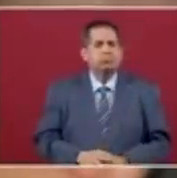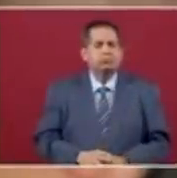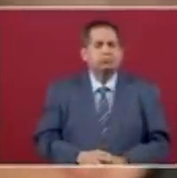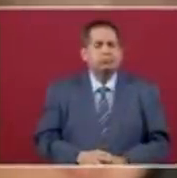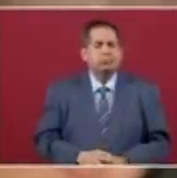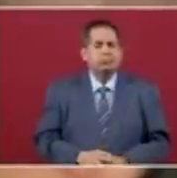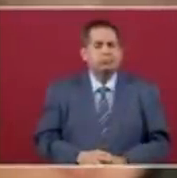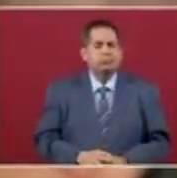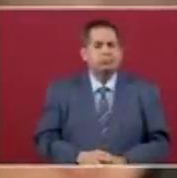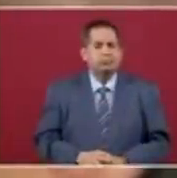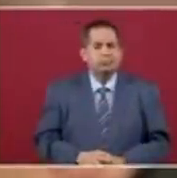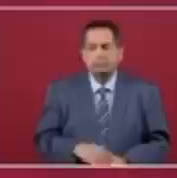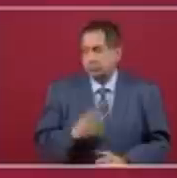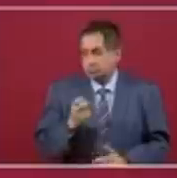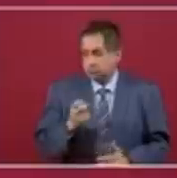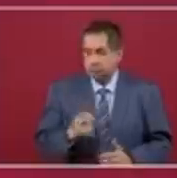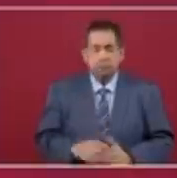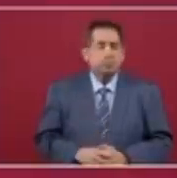Entonces,